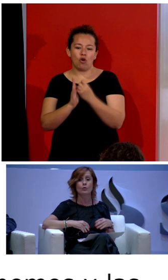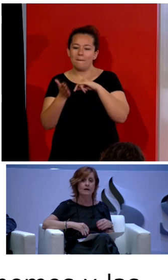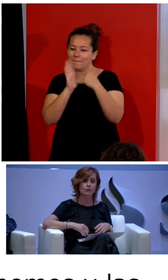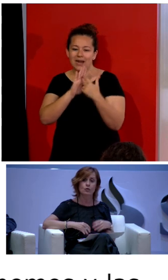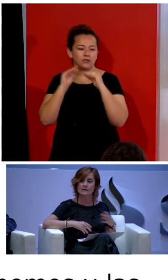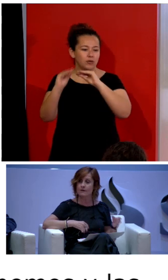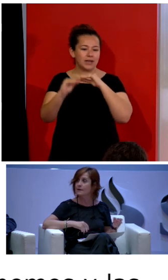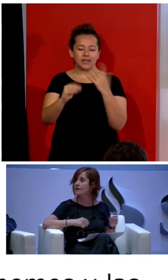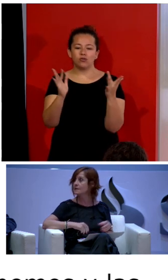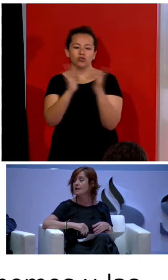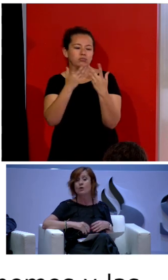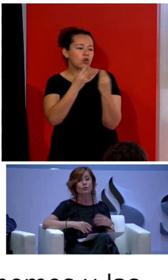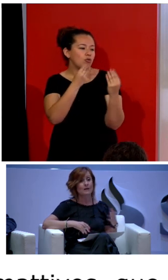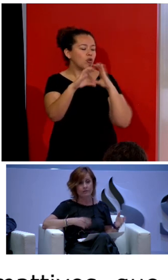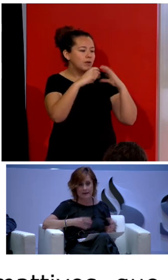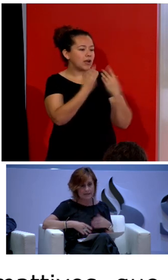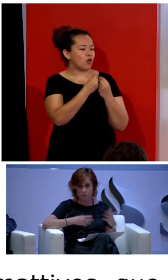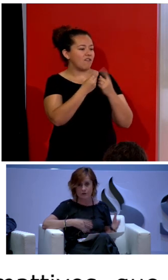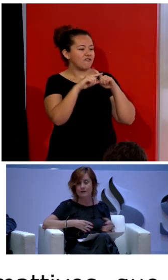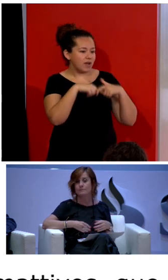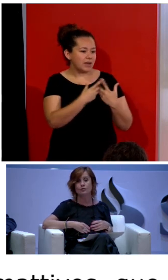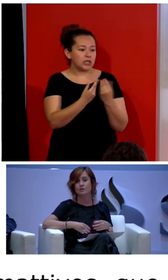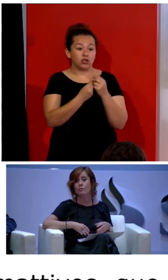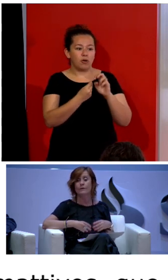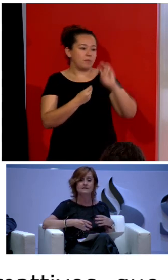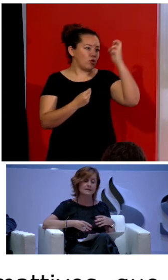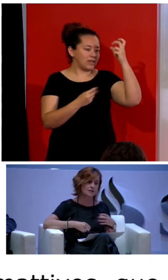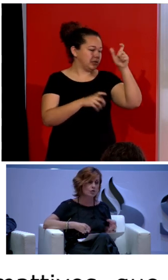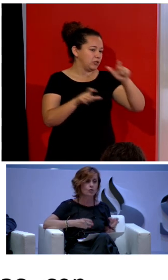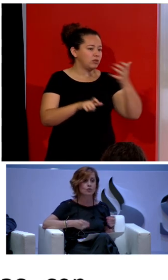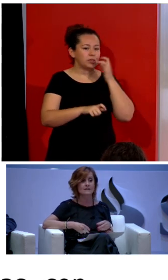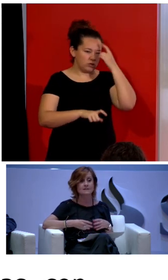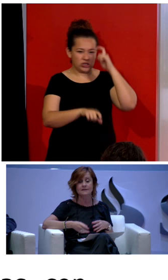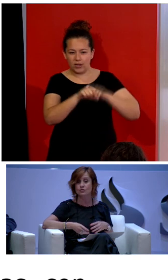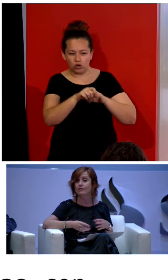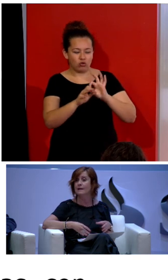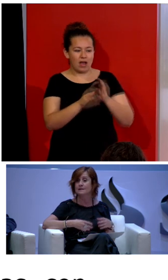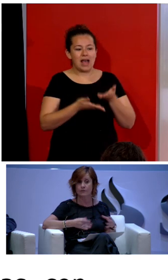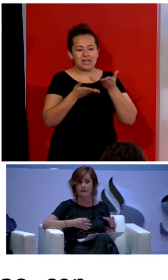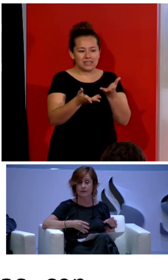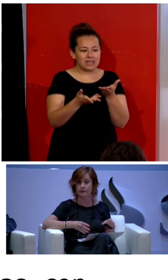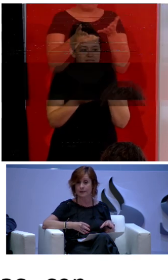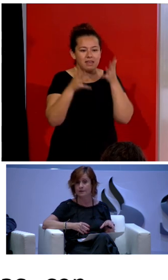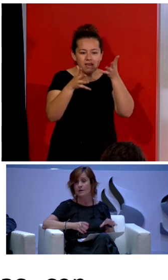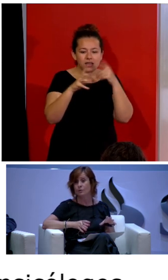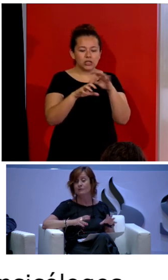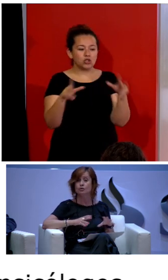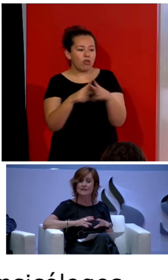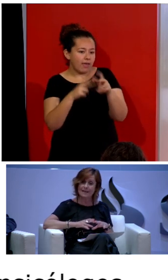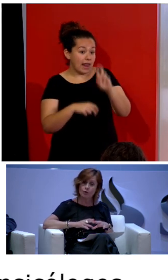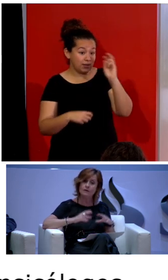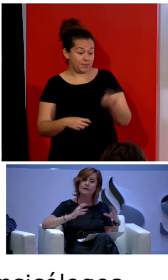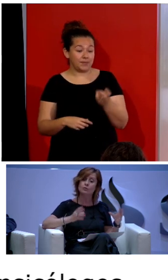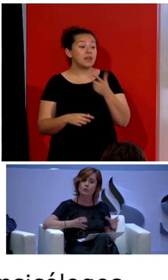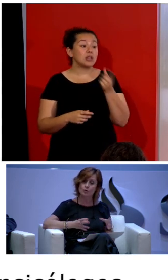en comunicación con las familias, con terceras personas como pueden ser psicólogos, asistentes sociales, etcétera, etcétera. Por tanto, son